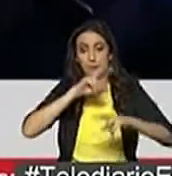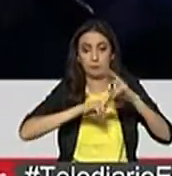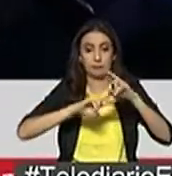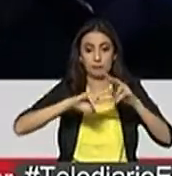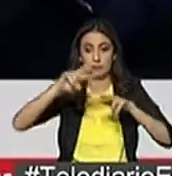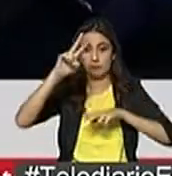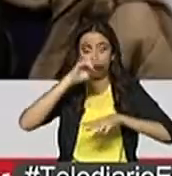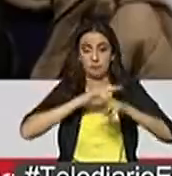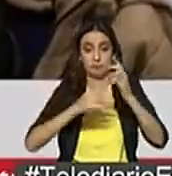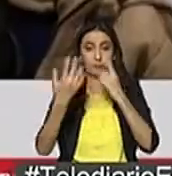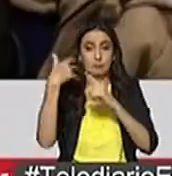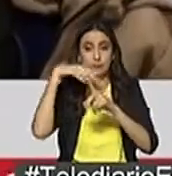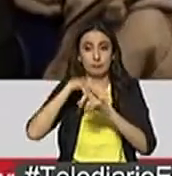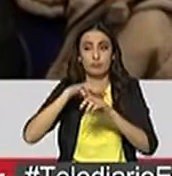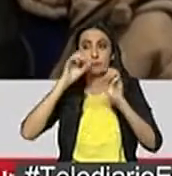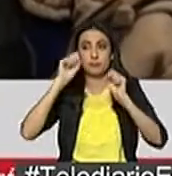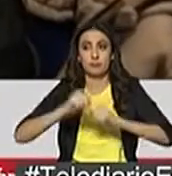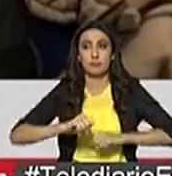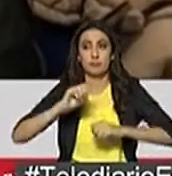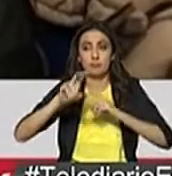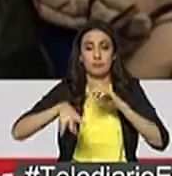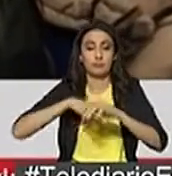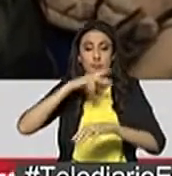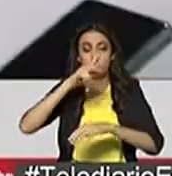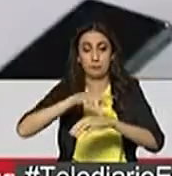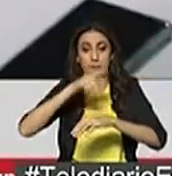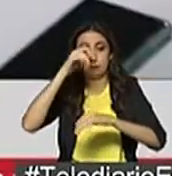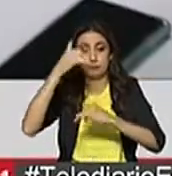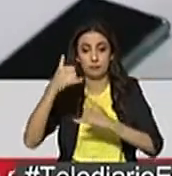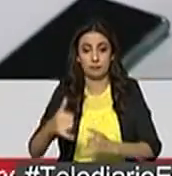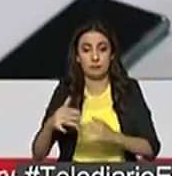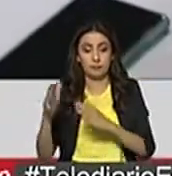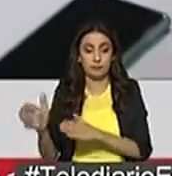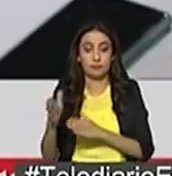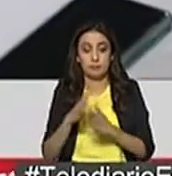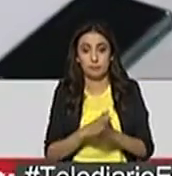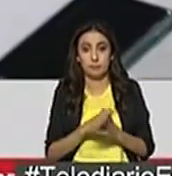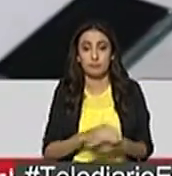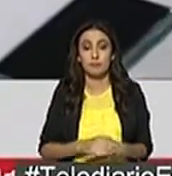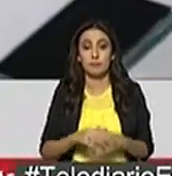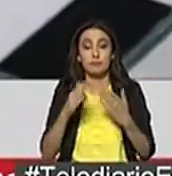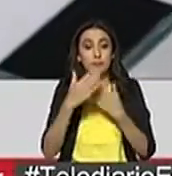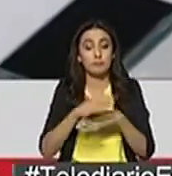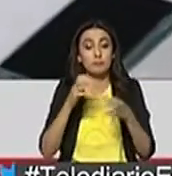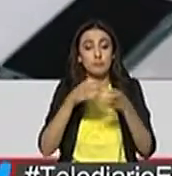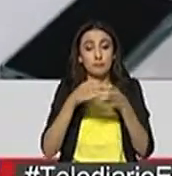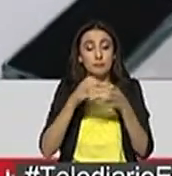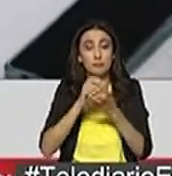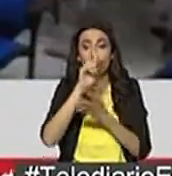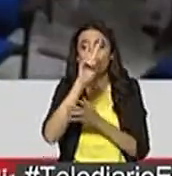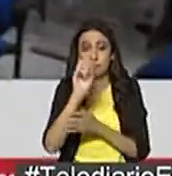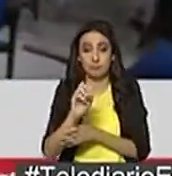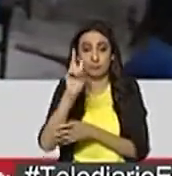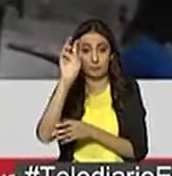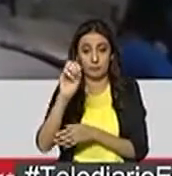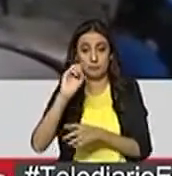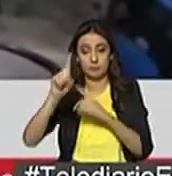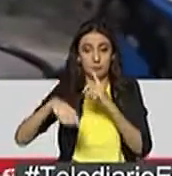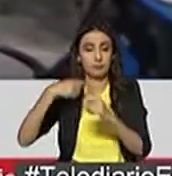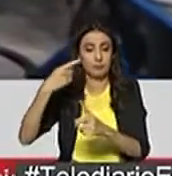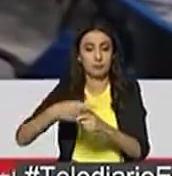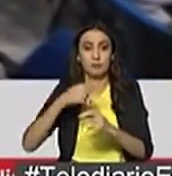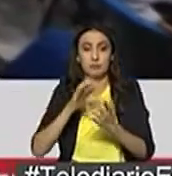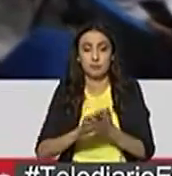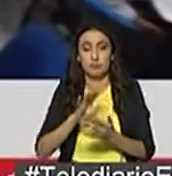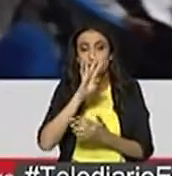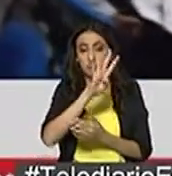especializada e inclusiva y profesionales de las unidades de apoyo a la inclusión UDAI. Para el 2020 se espera alcanzar a más de